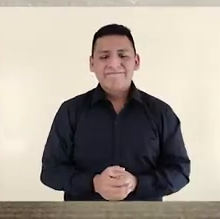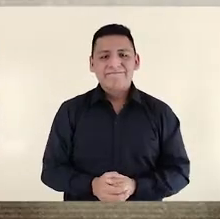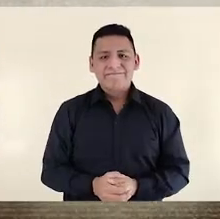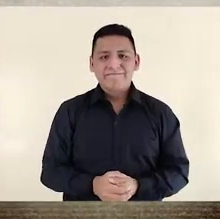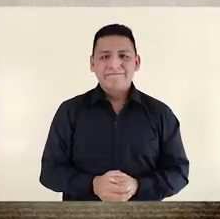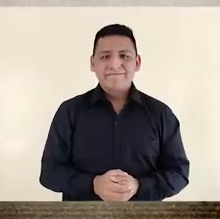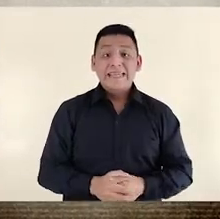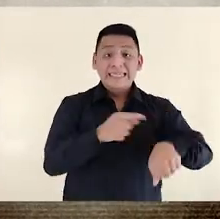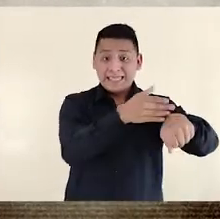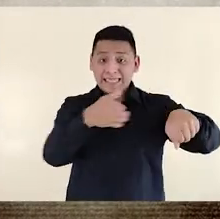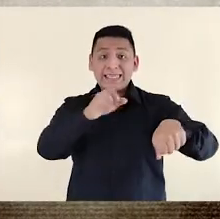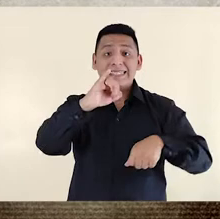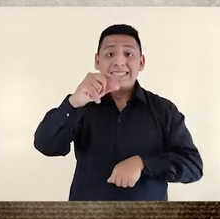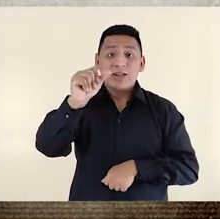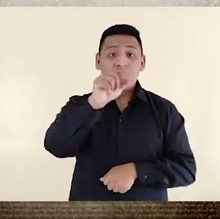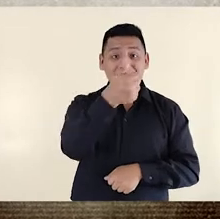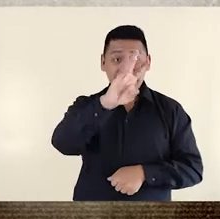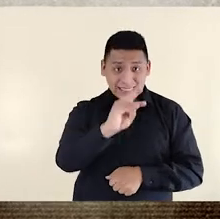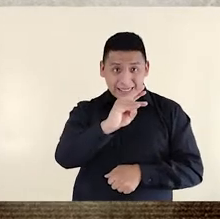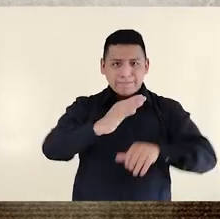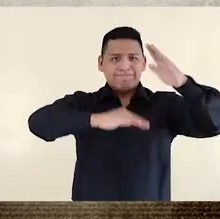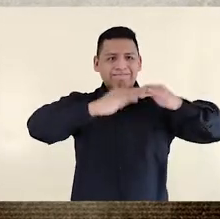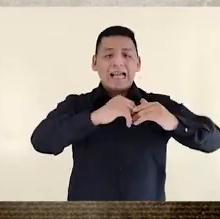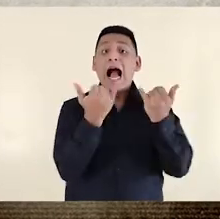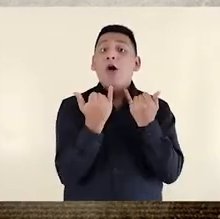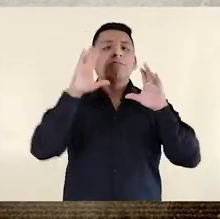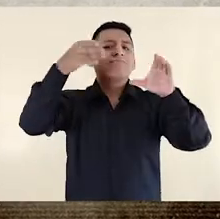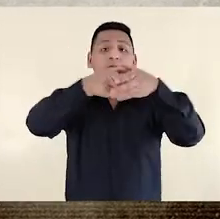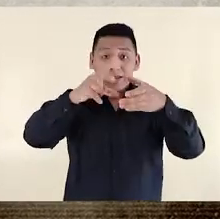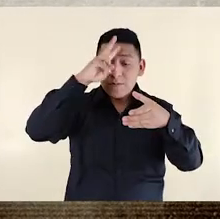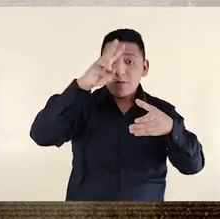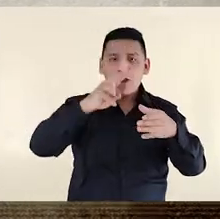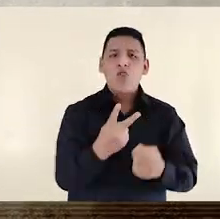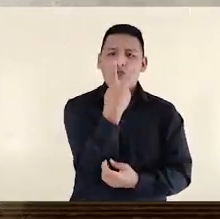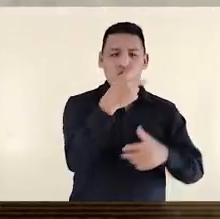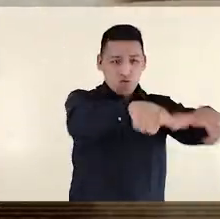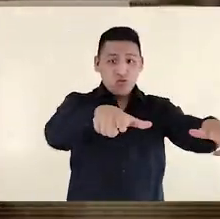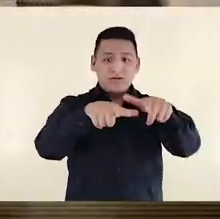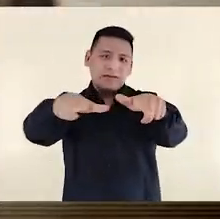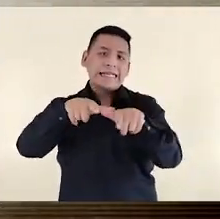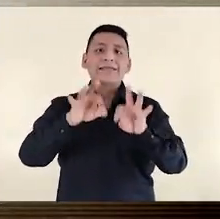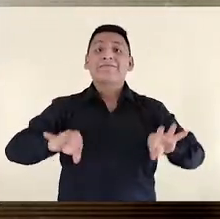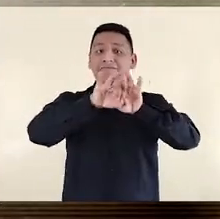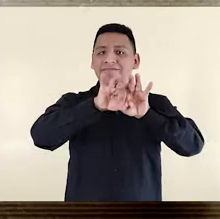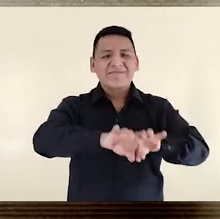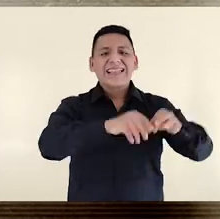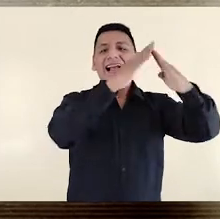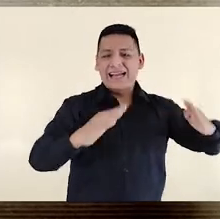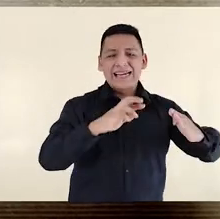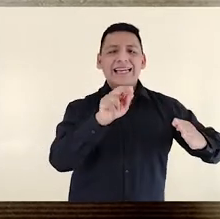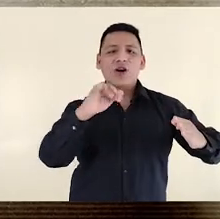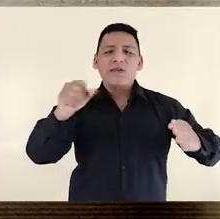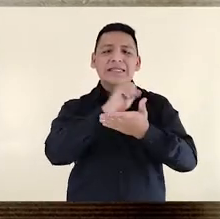otros puntos de la zona. Durante el siglo XVI se construyeron, donde hoy está el Congreso de la República, dos locales